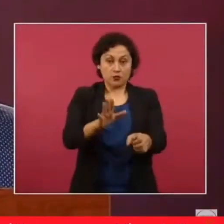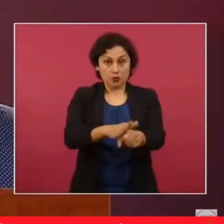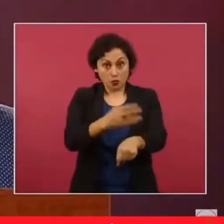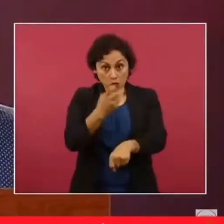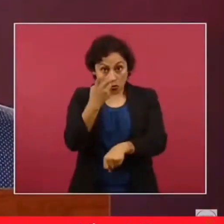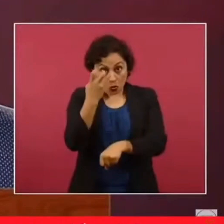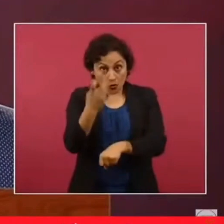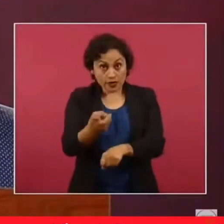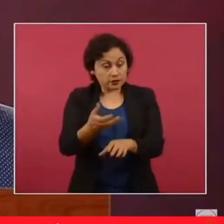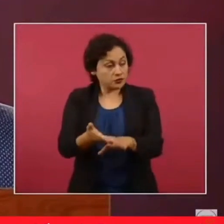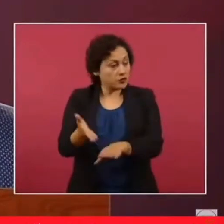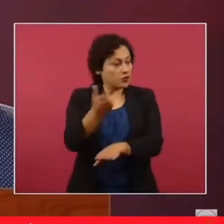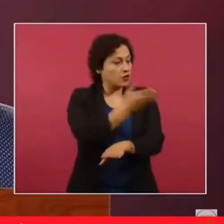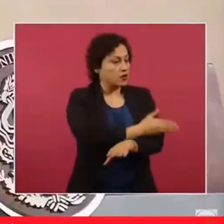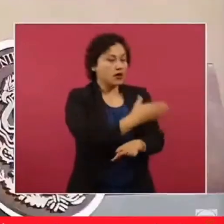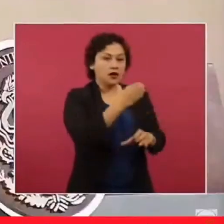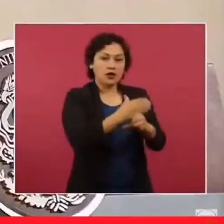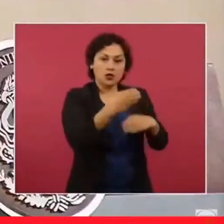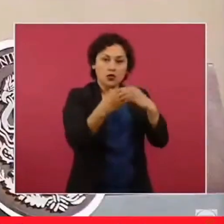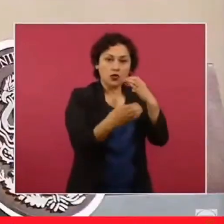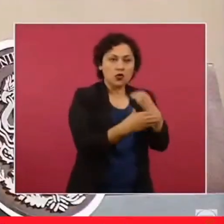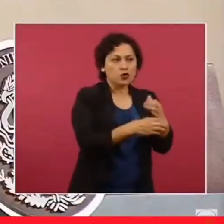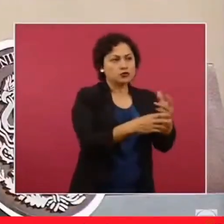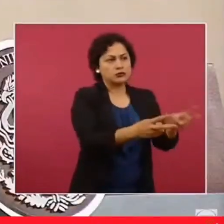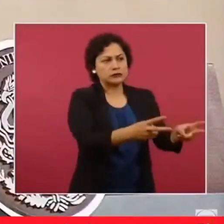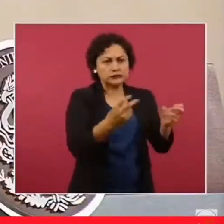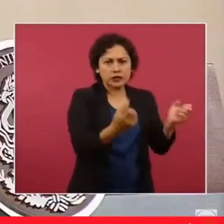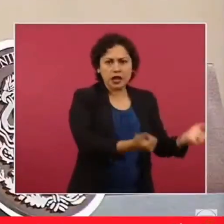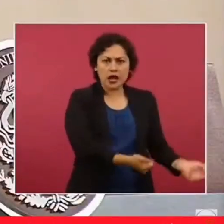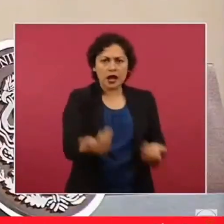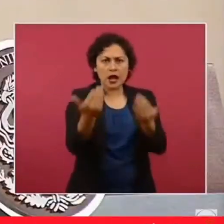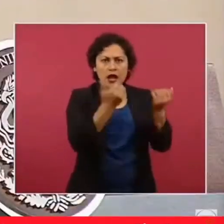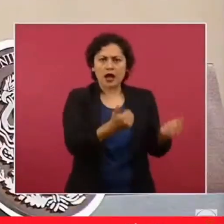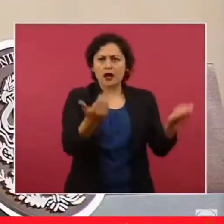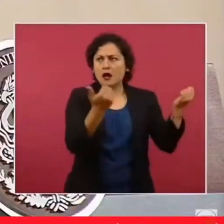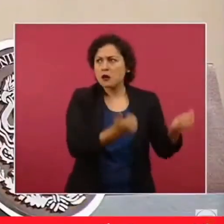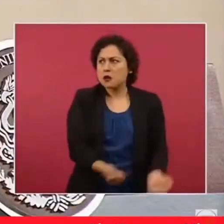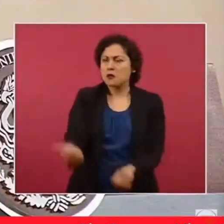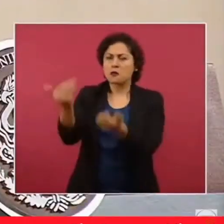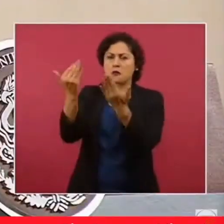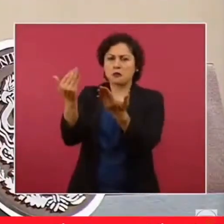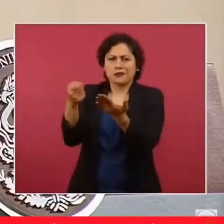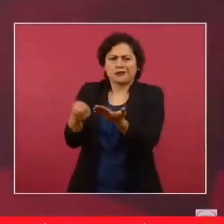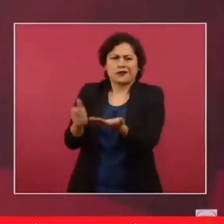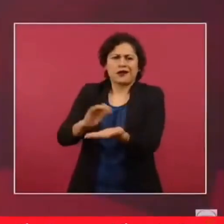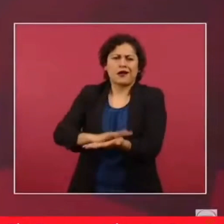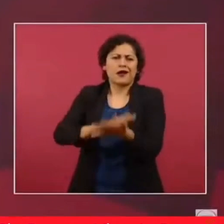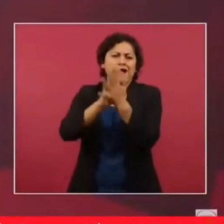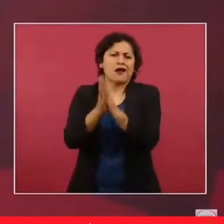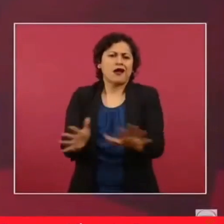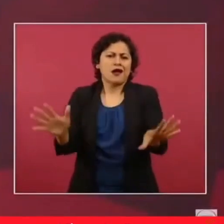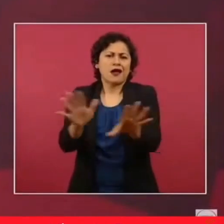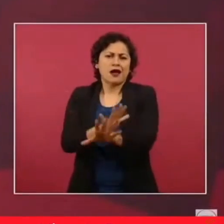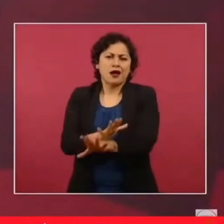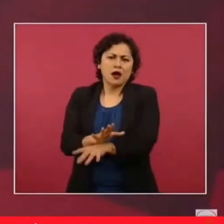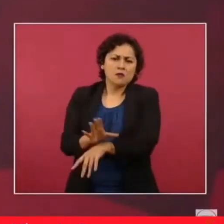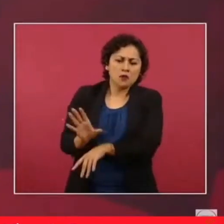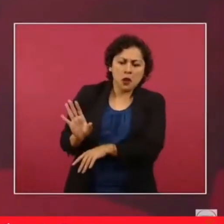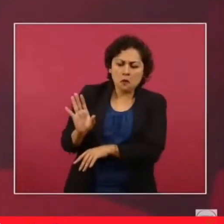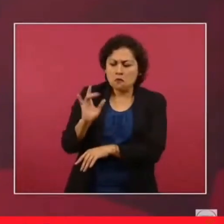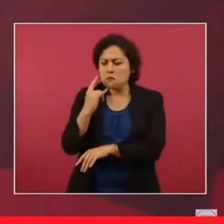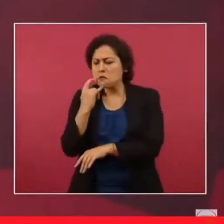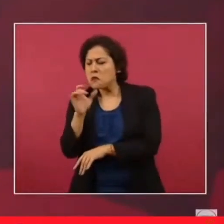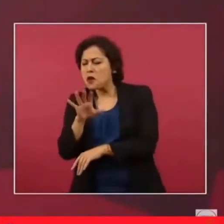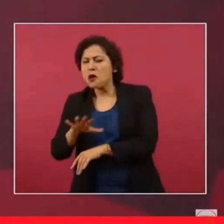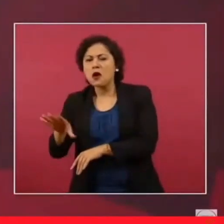sido saqueados se convierten solo en objetos de curiosidad, en bienes